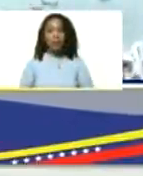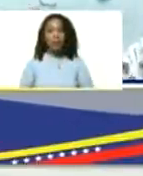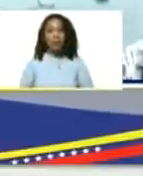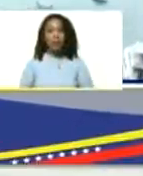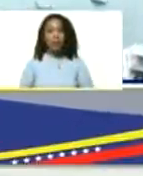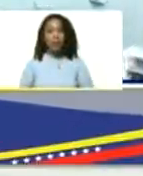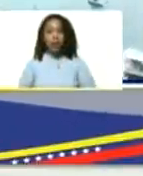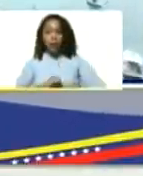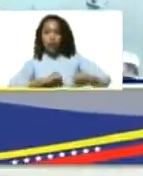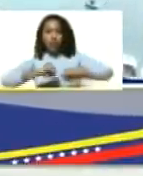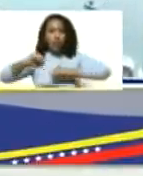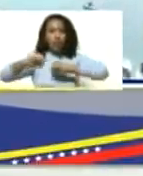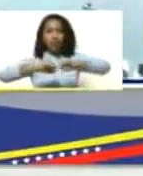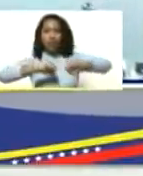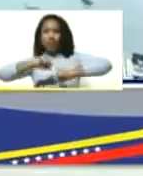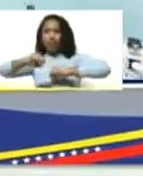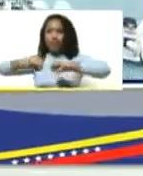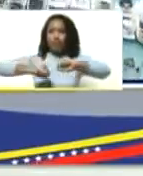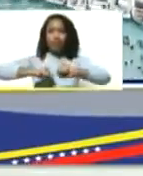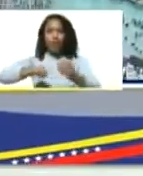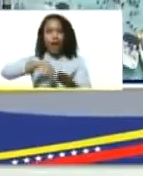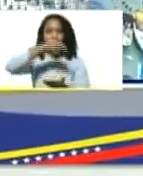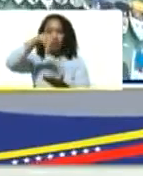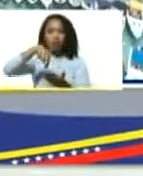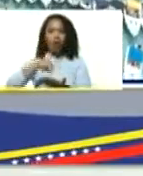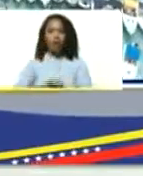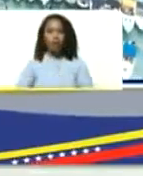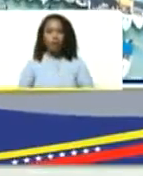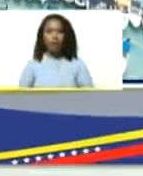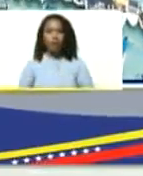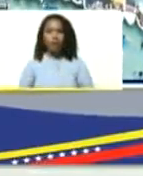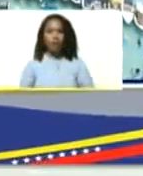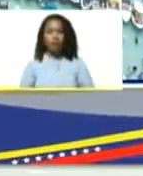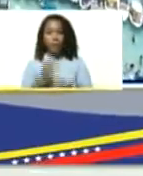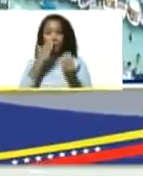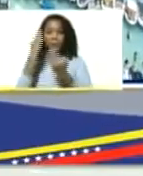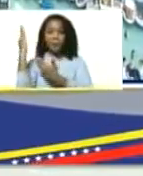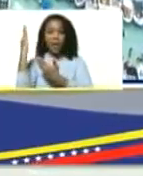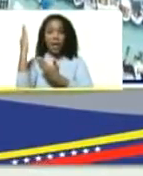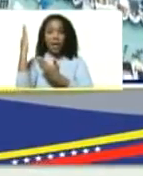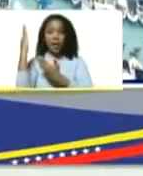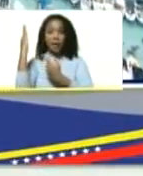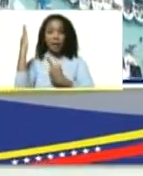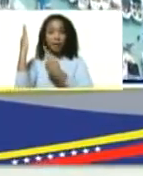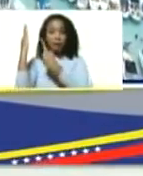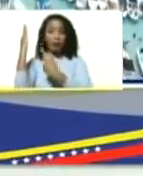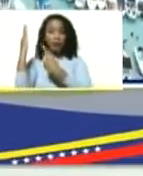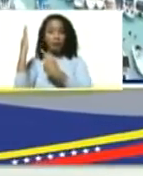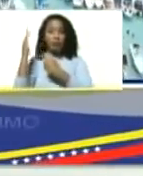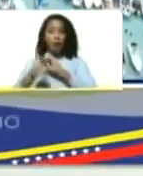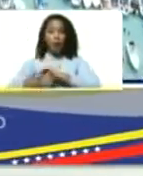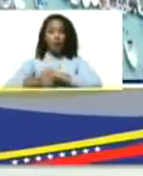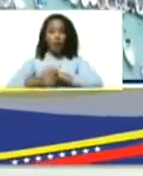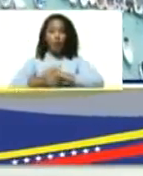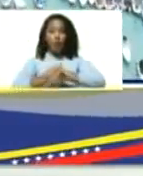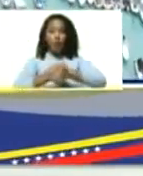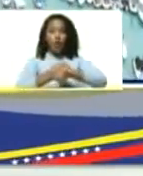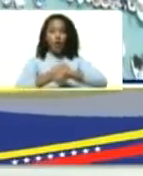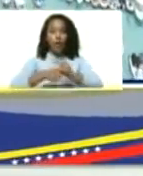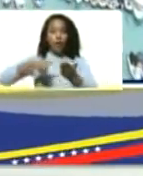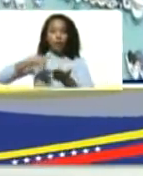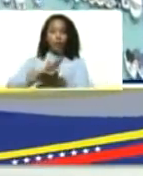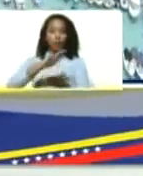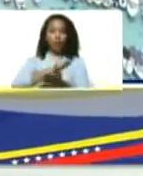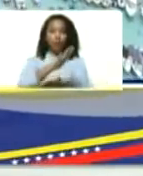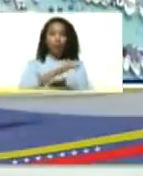la movilidad nacional y creo que esta imagen es de morrocoy las lanchas yates